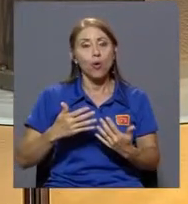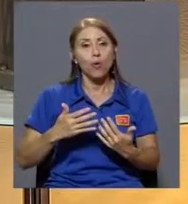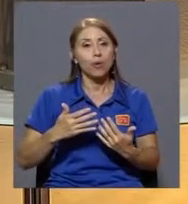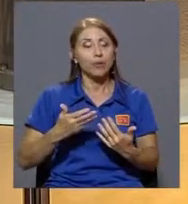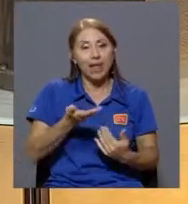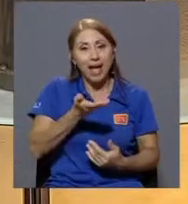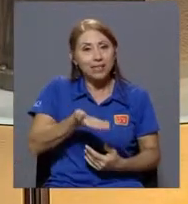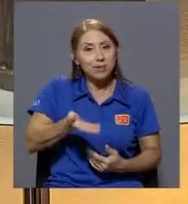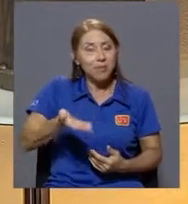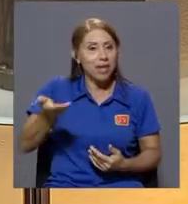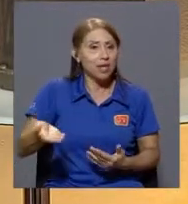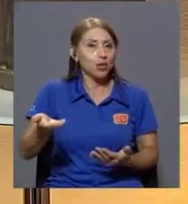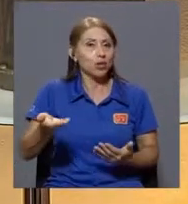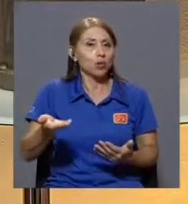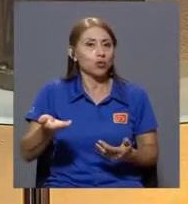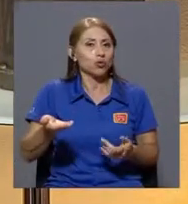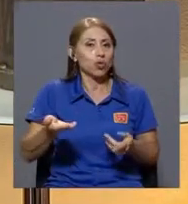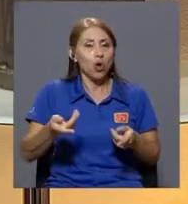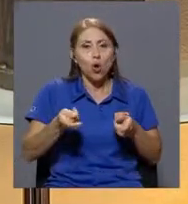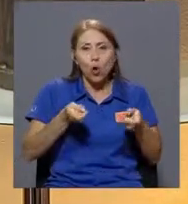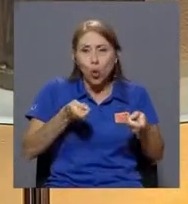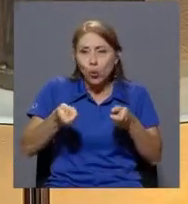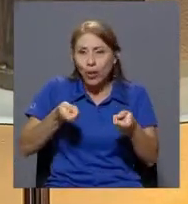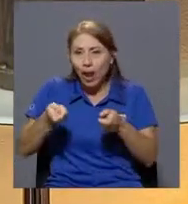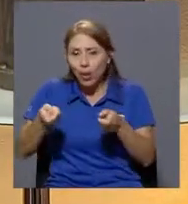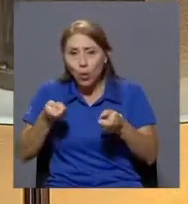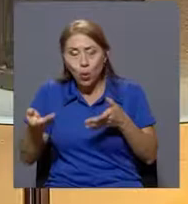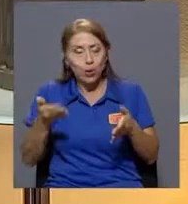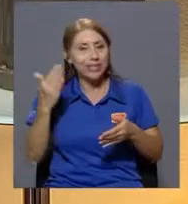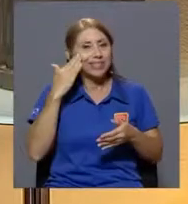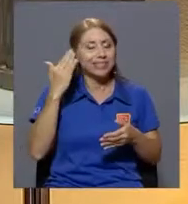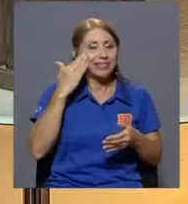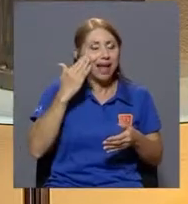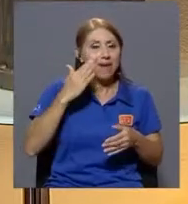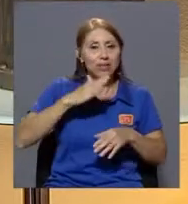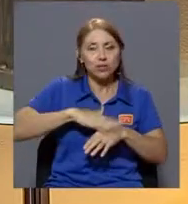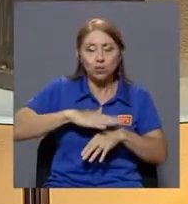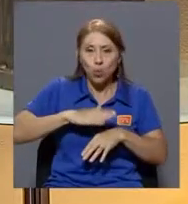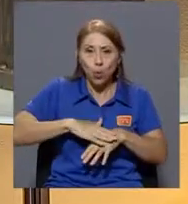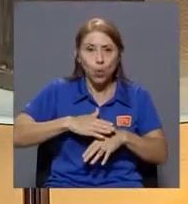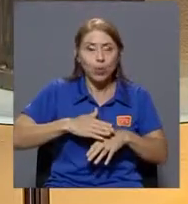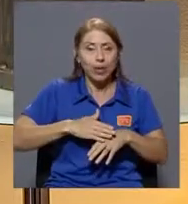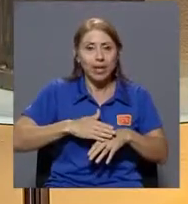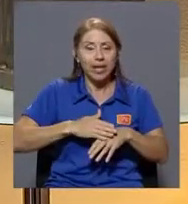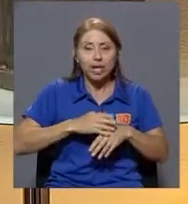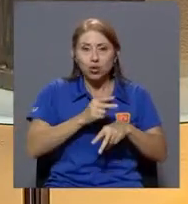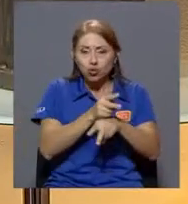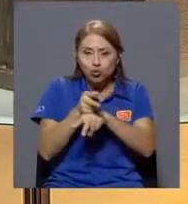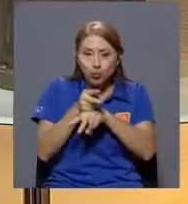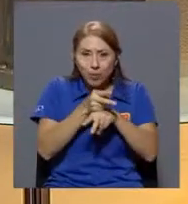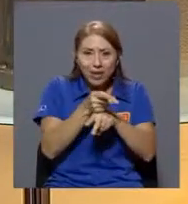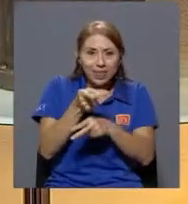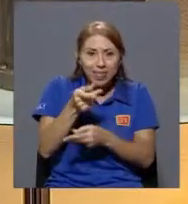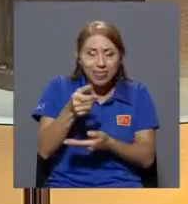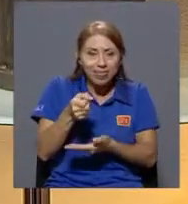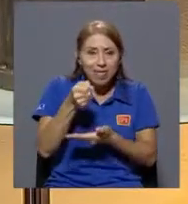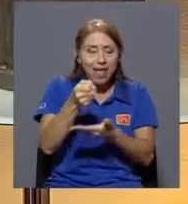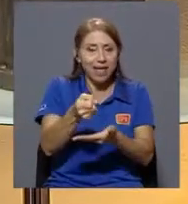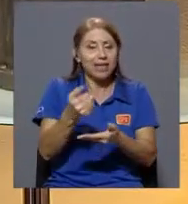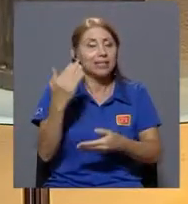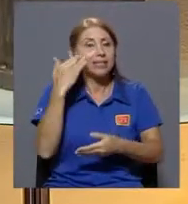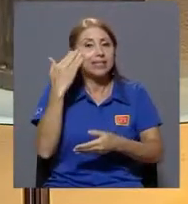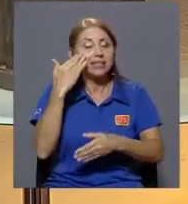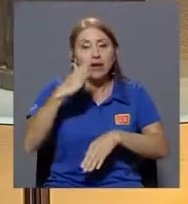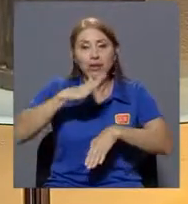de aspectos contralores y sabe de aspectos de superintendencias y sabe de